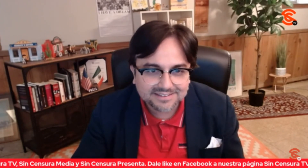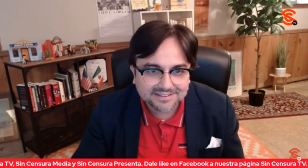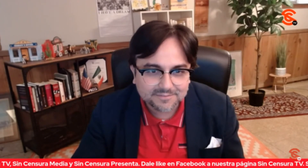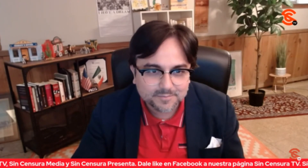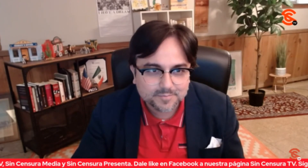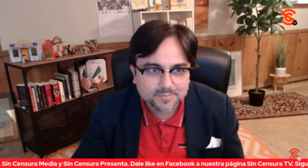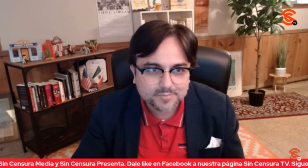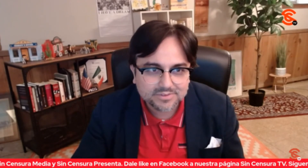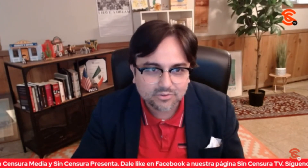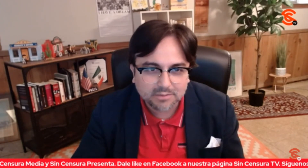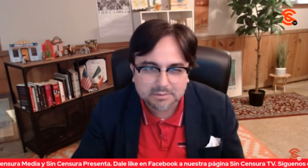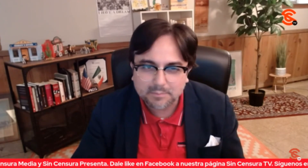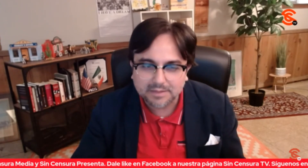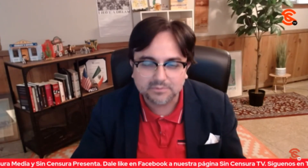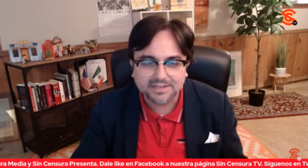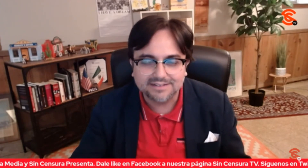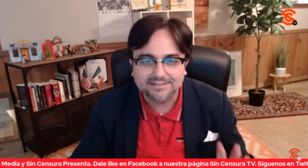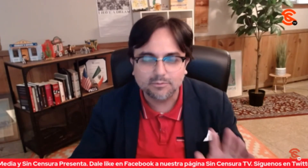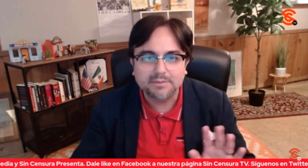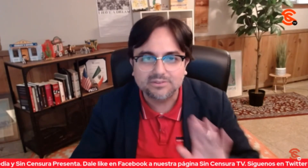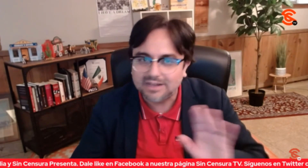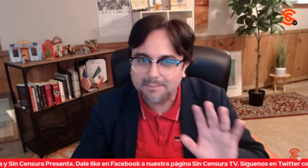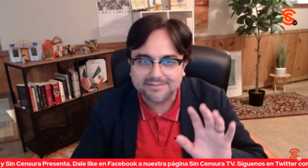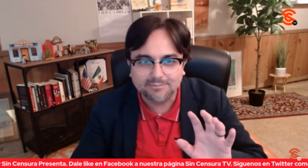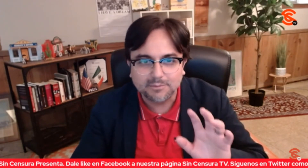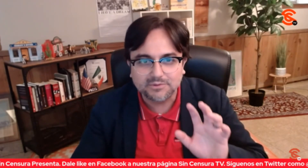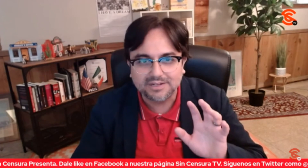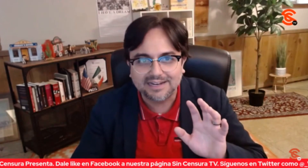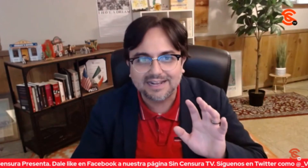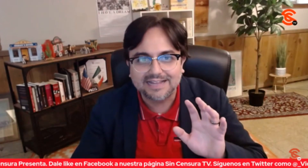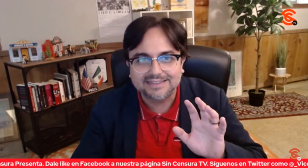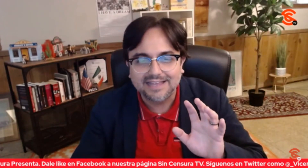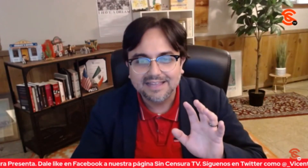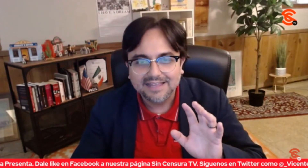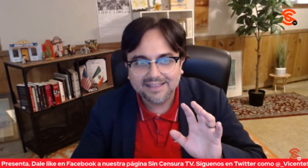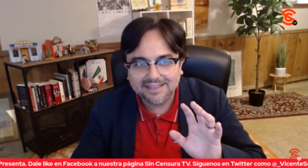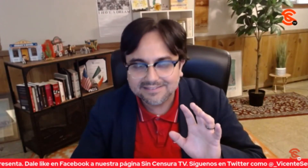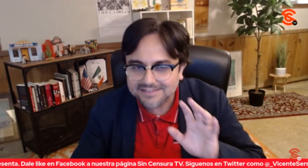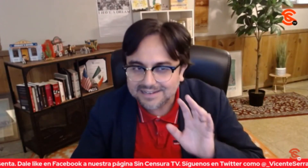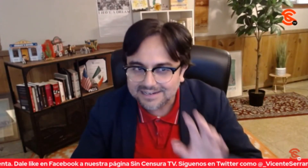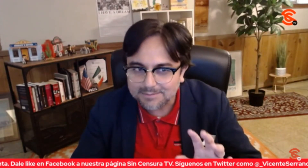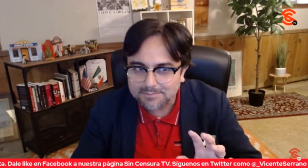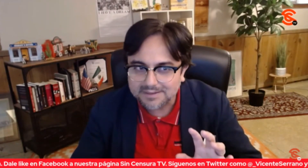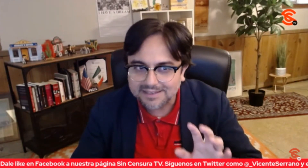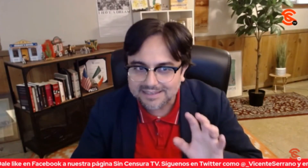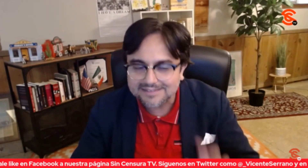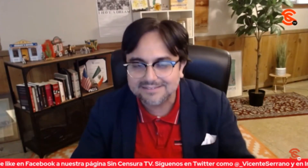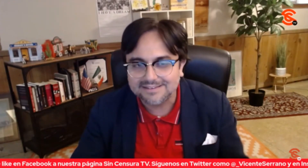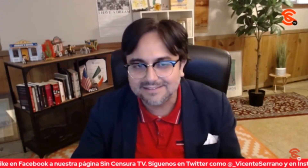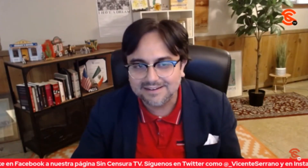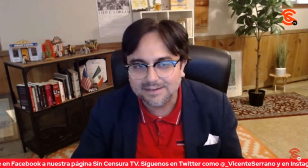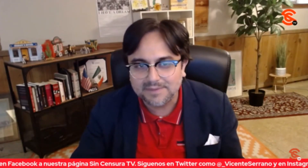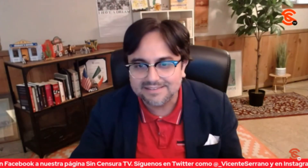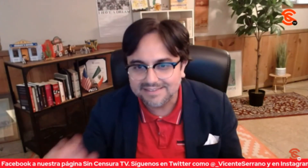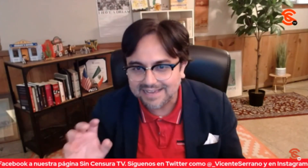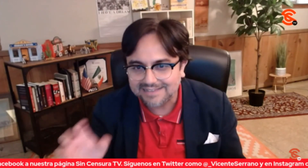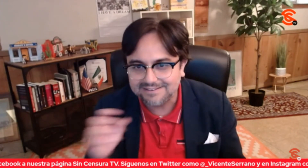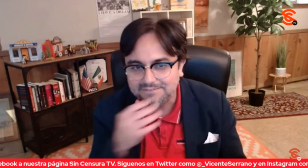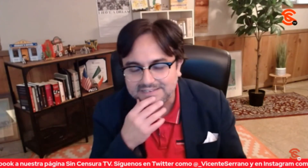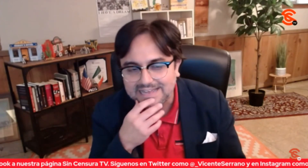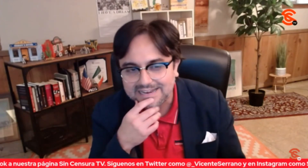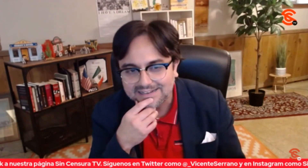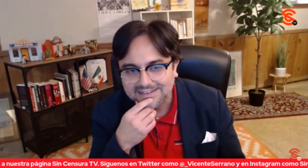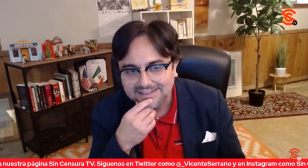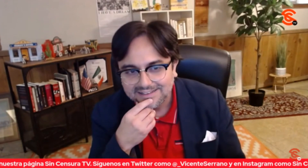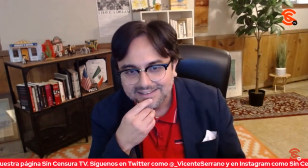sé si donde bien me pueda buscar ese momento, nada más el momento en el que la canta, es en el clip 15, está en el clip 15 ya casi